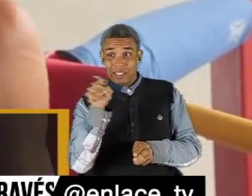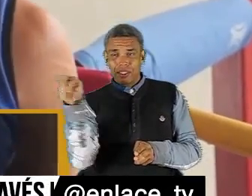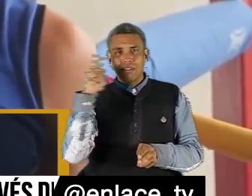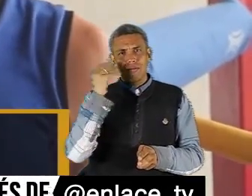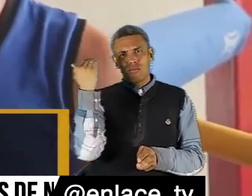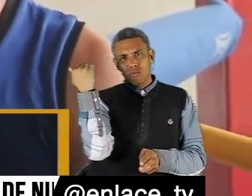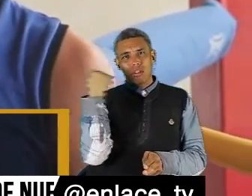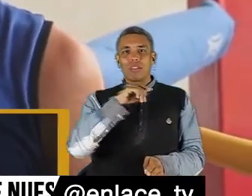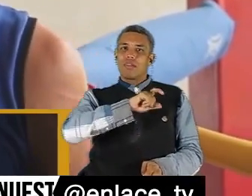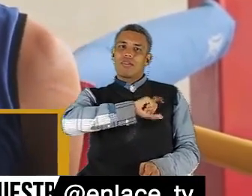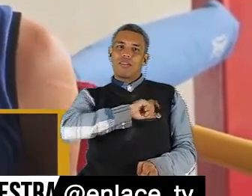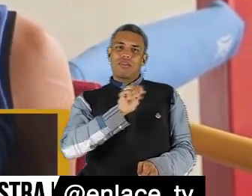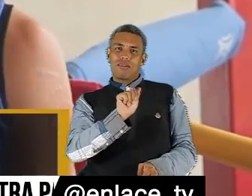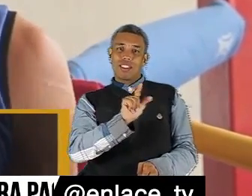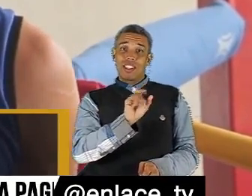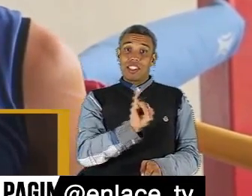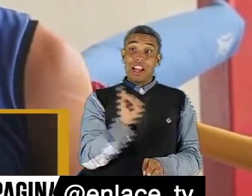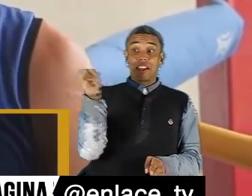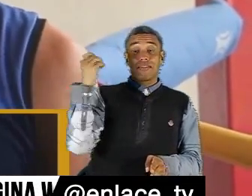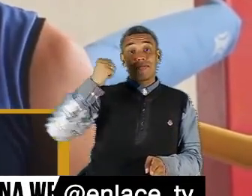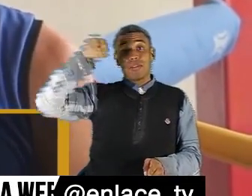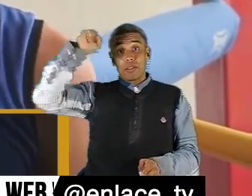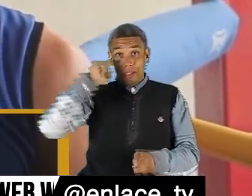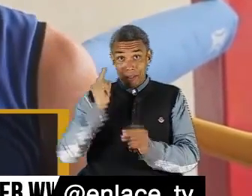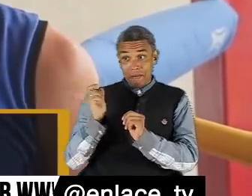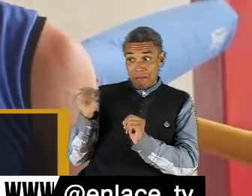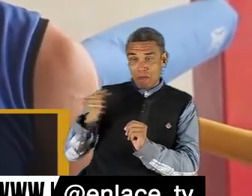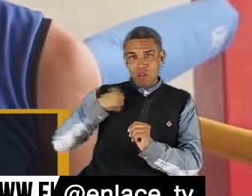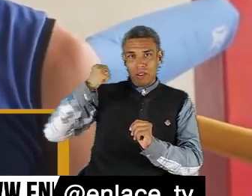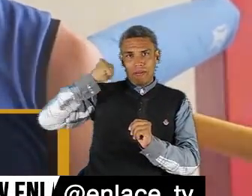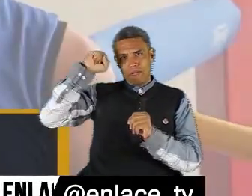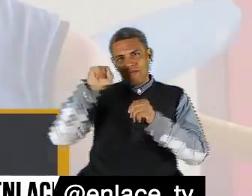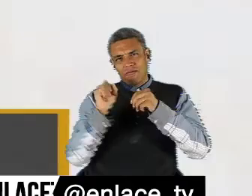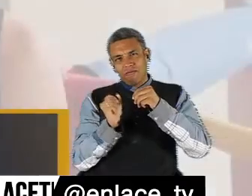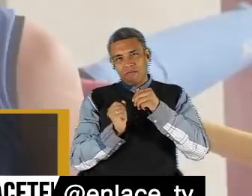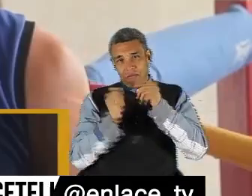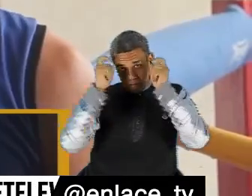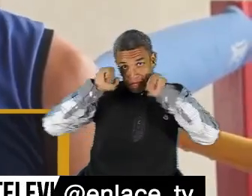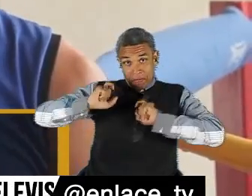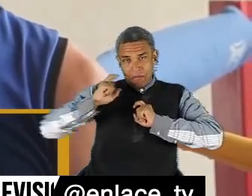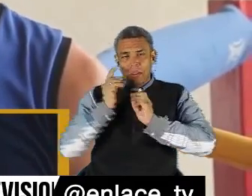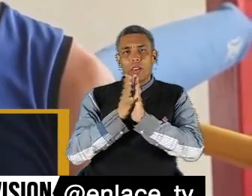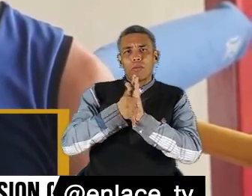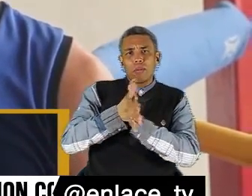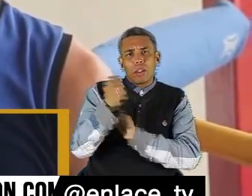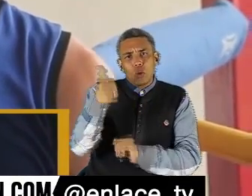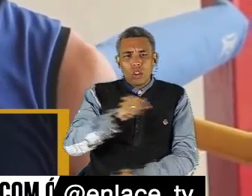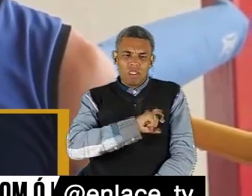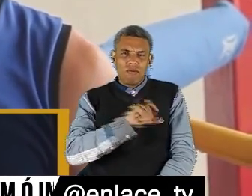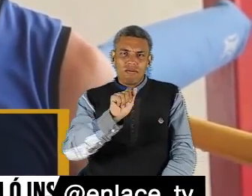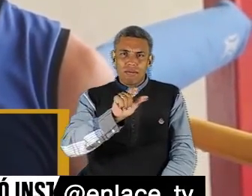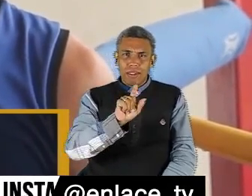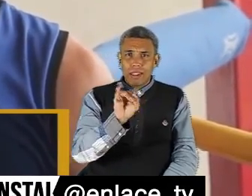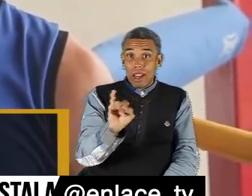Y la competencia fue muy dura, pero seguí adelante. Pareció muy chévere allá en Cali.